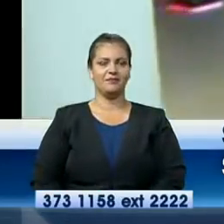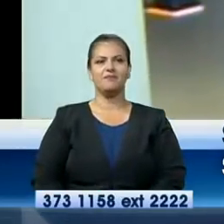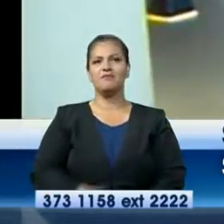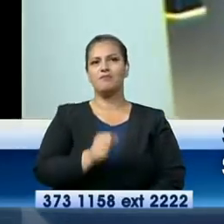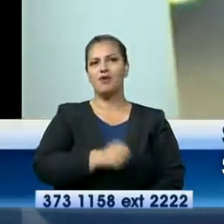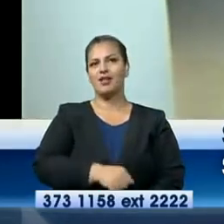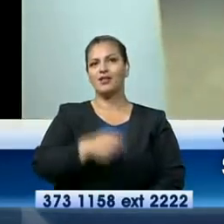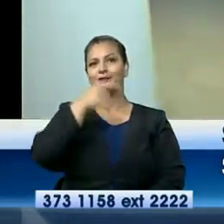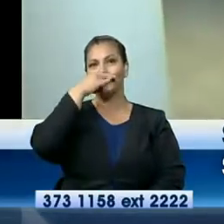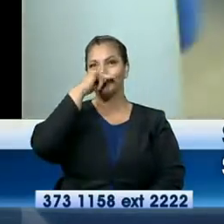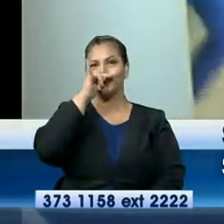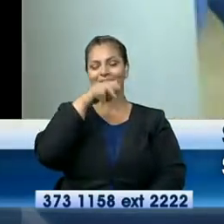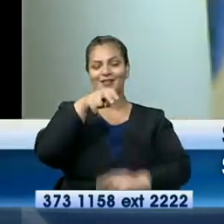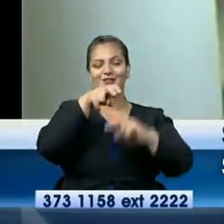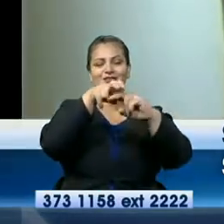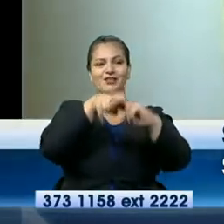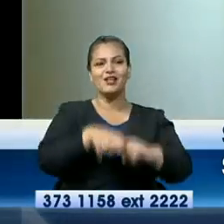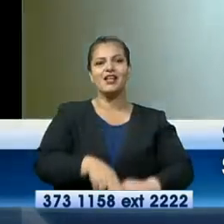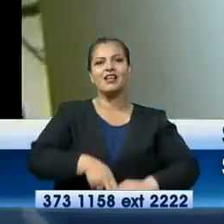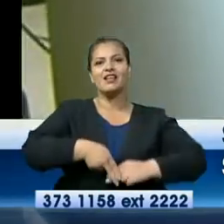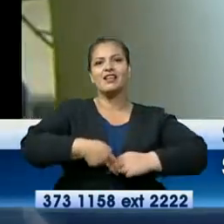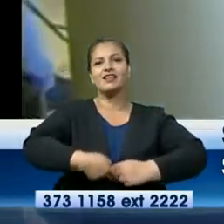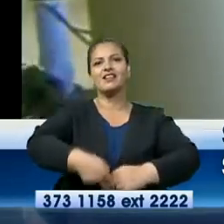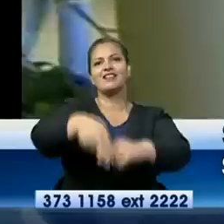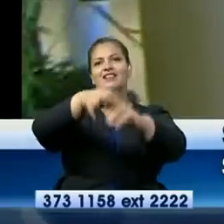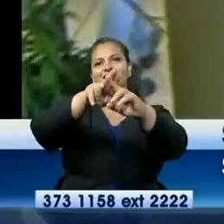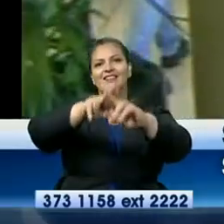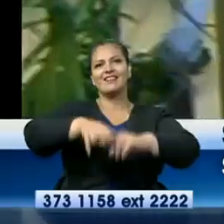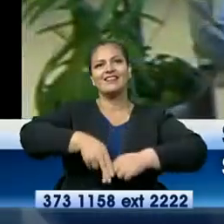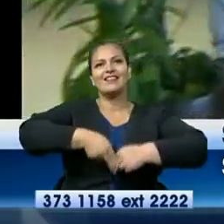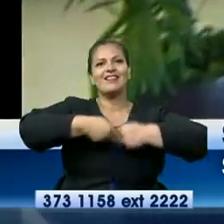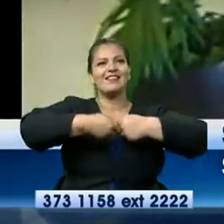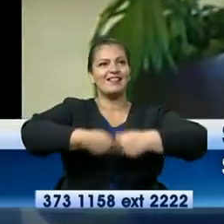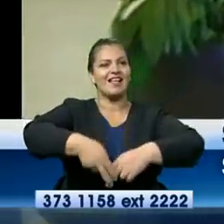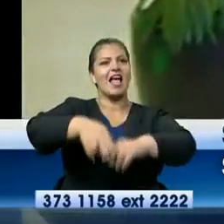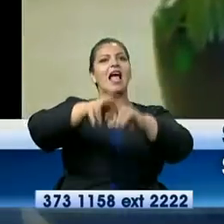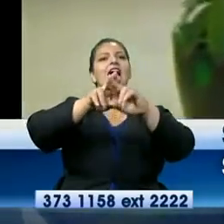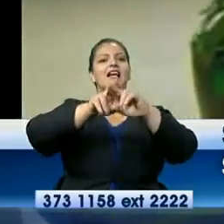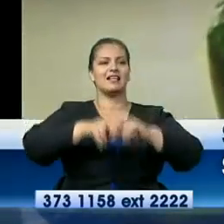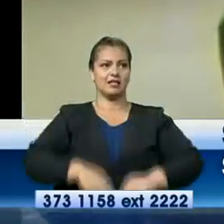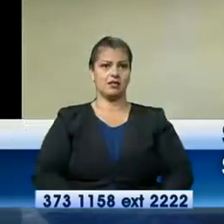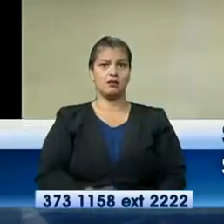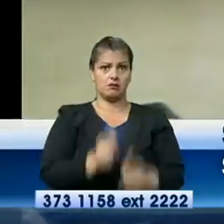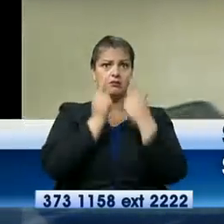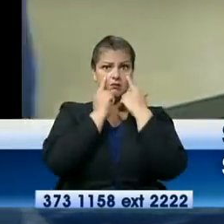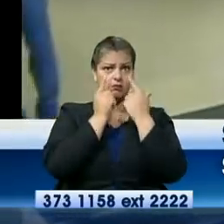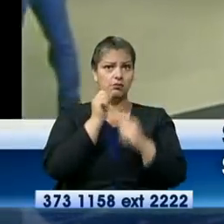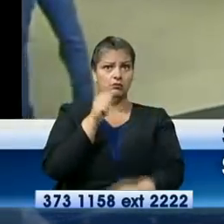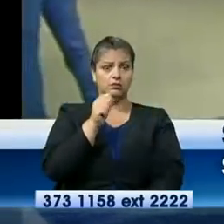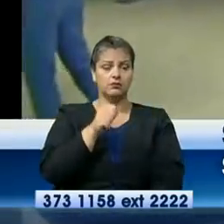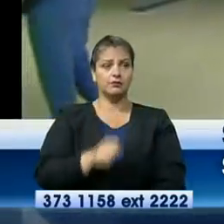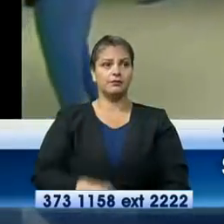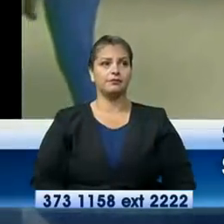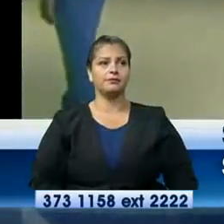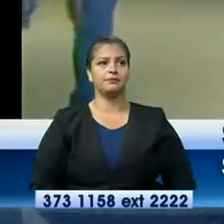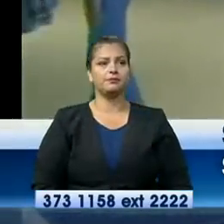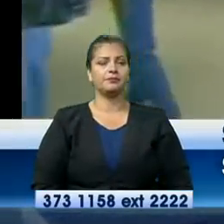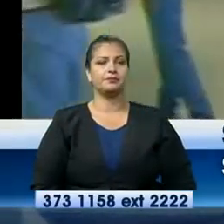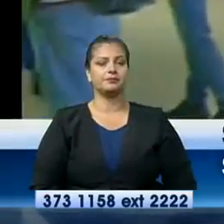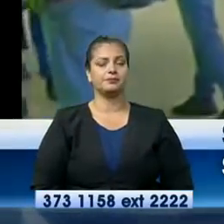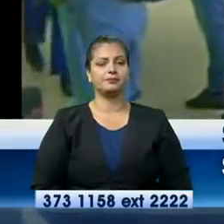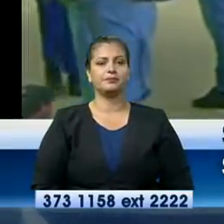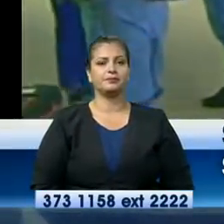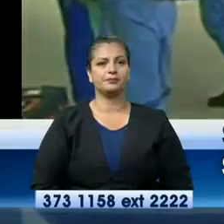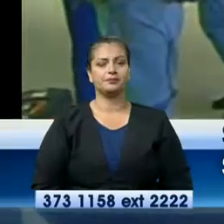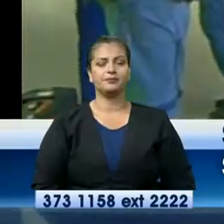toda seguridad y obviamente para que este tipo de estos niños de tan pequeños no se no se golpeen y la novedad que tenemos aquí en esa pared son de